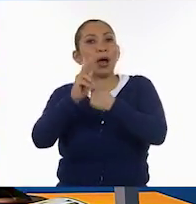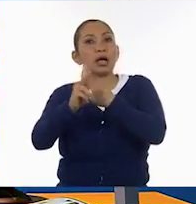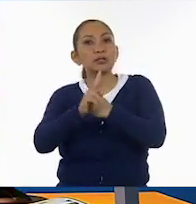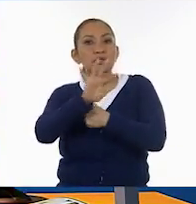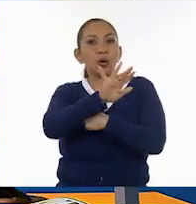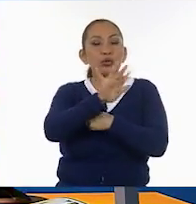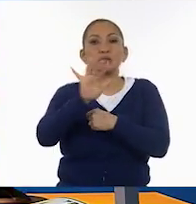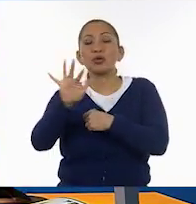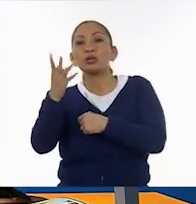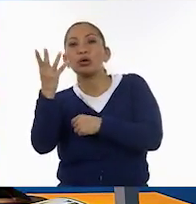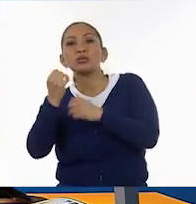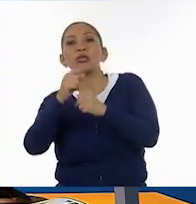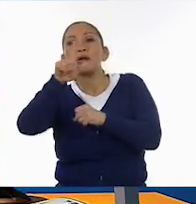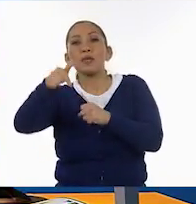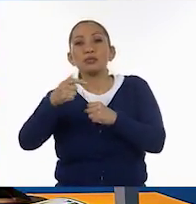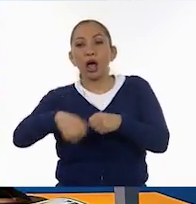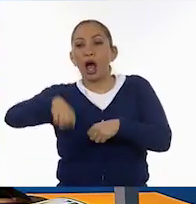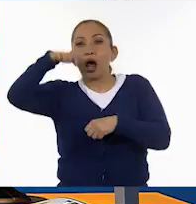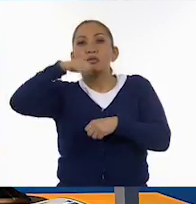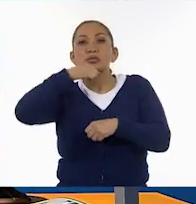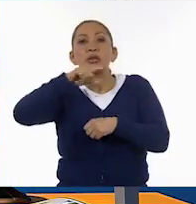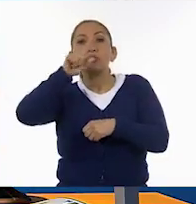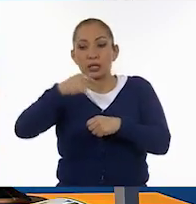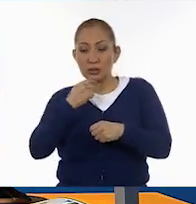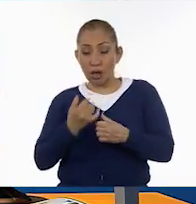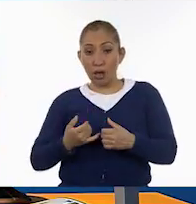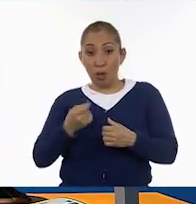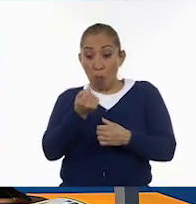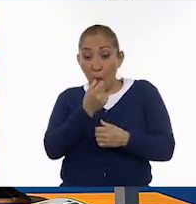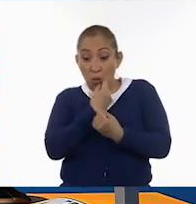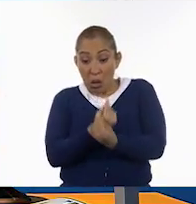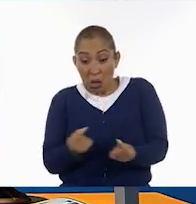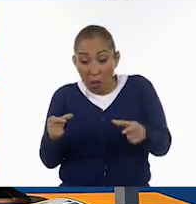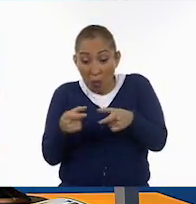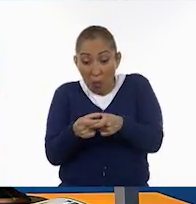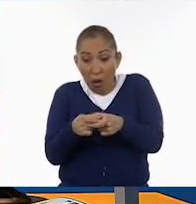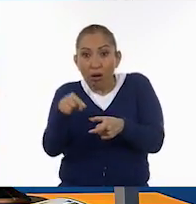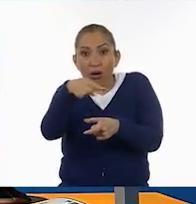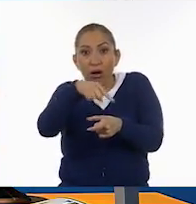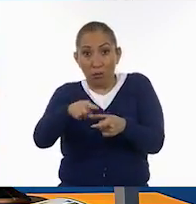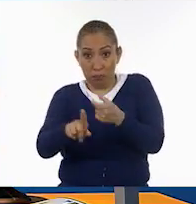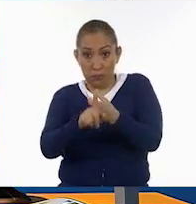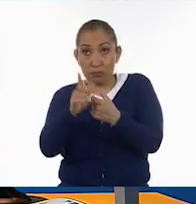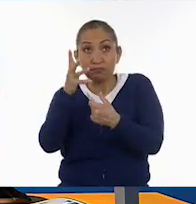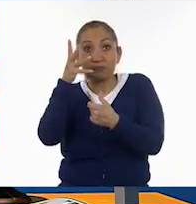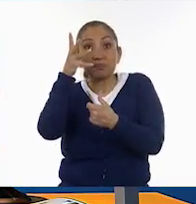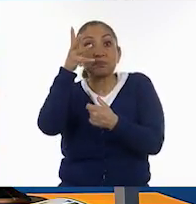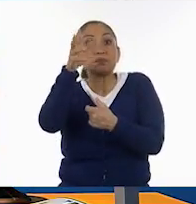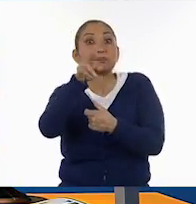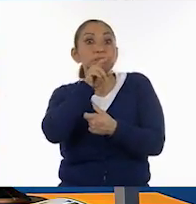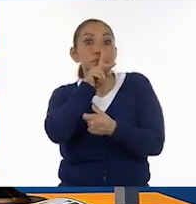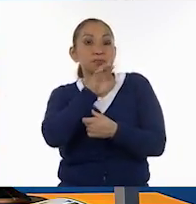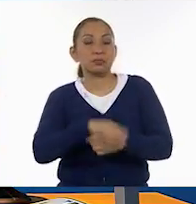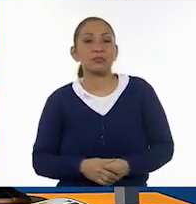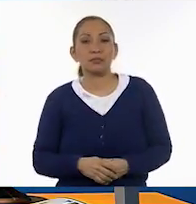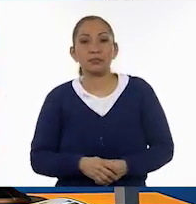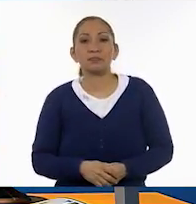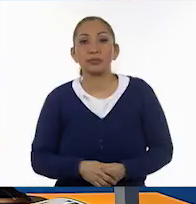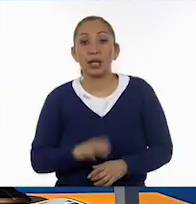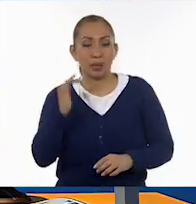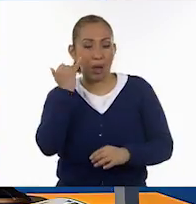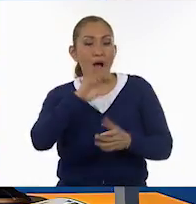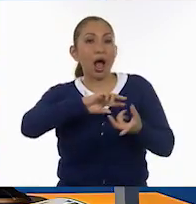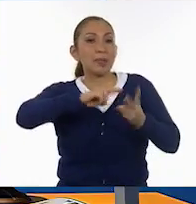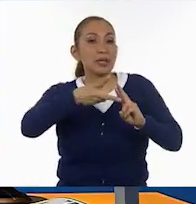los 50 y 54 años de edad o más grandes? Entonces, si hay pocos niños, pues esta situación también nos preocupa. Y también si hay